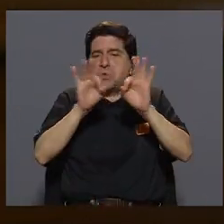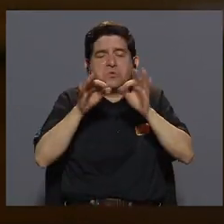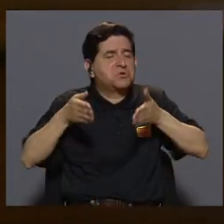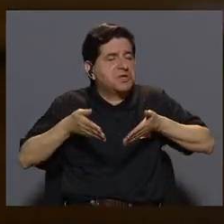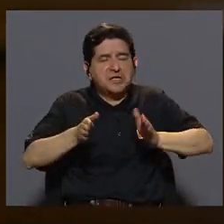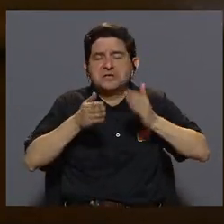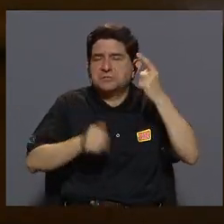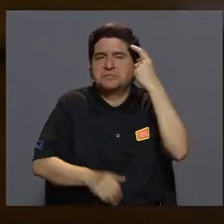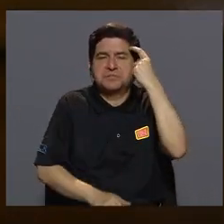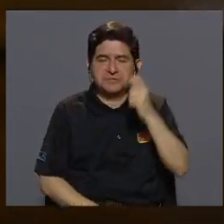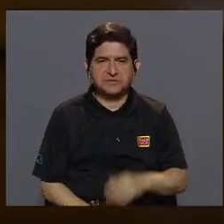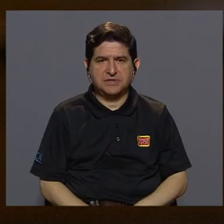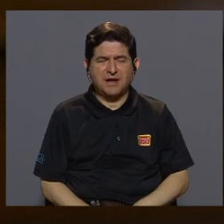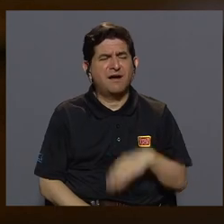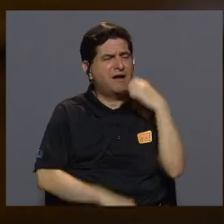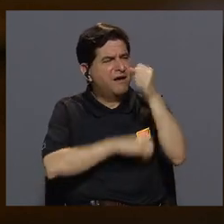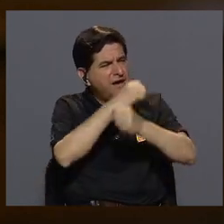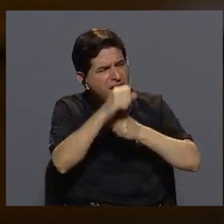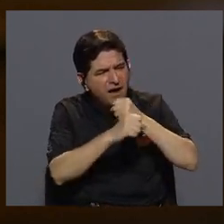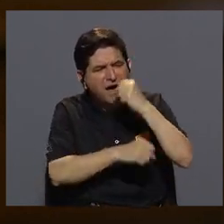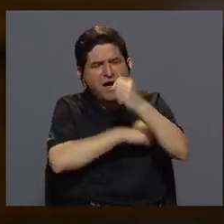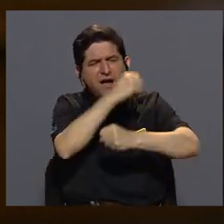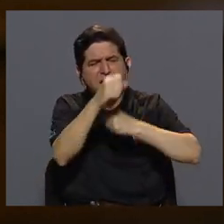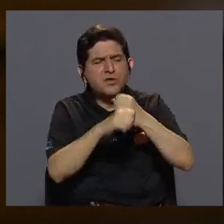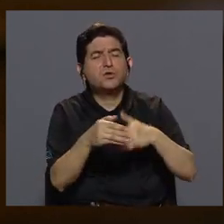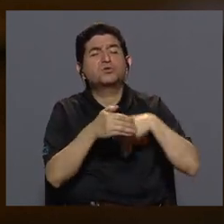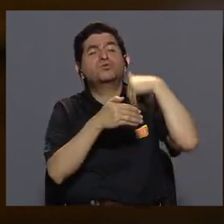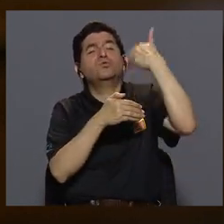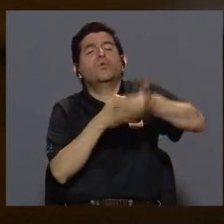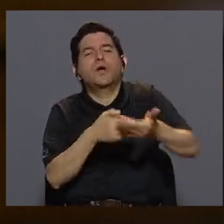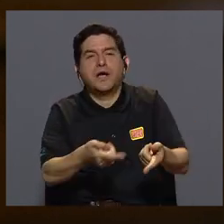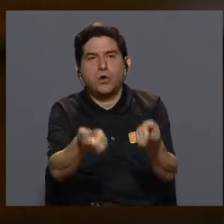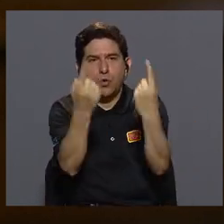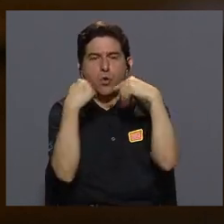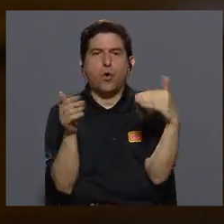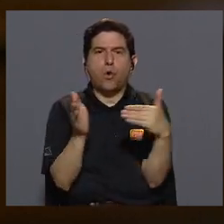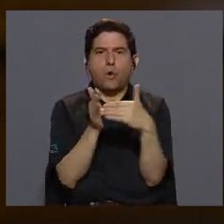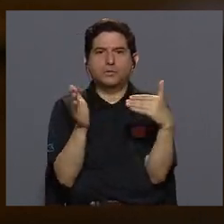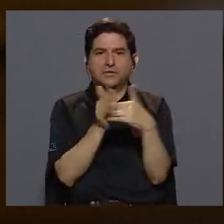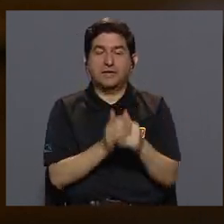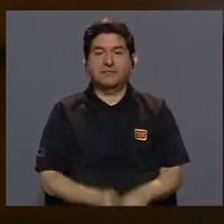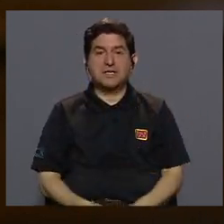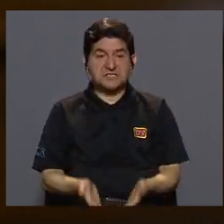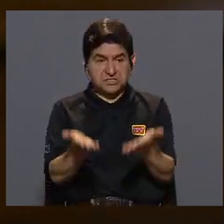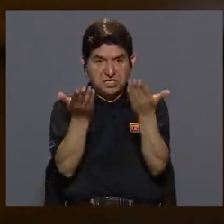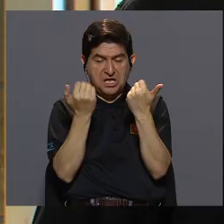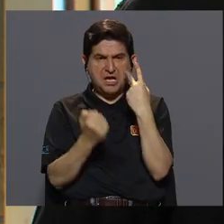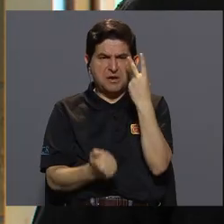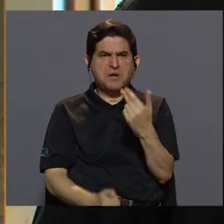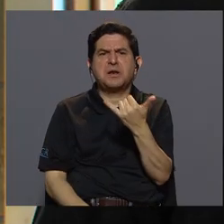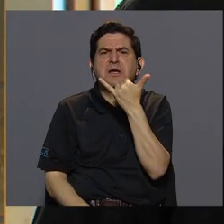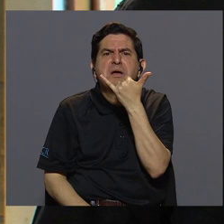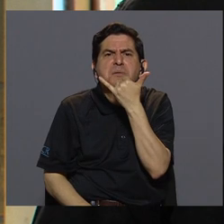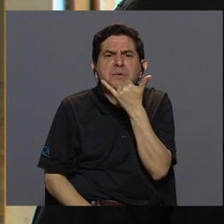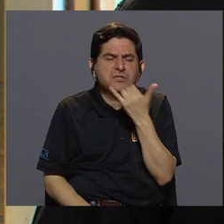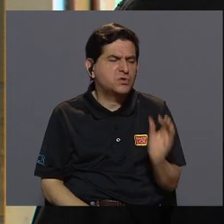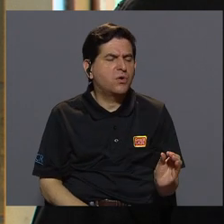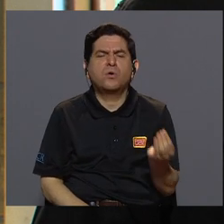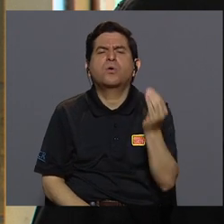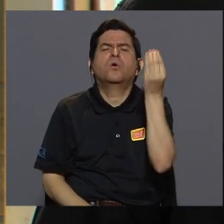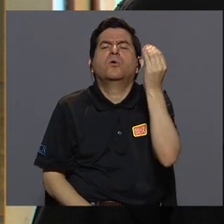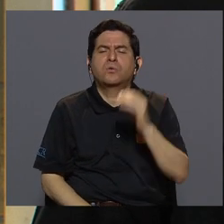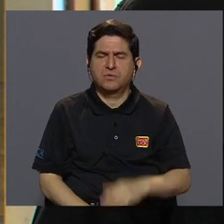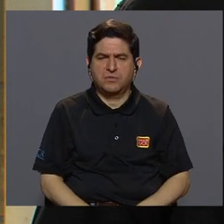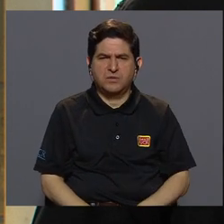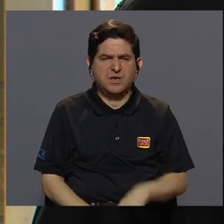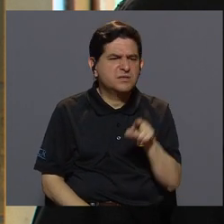importancia a los hijos. Allá a los años volvió él. Y entonces quiso ver qué había pasado con los muchachos,